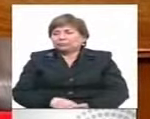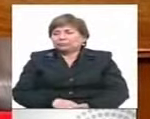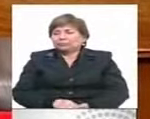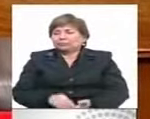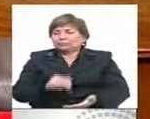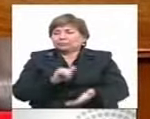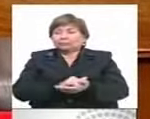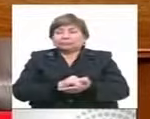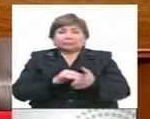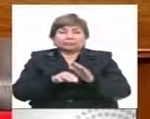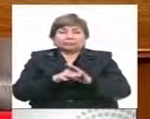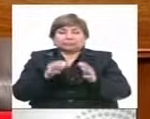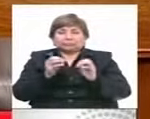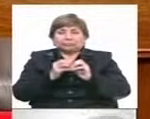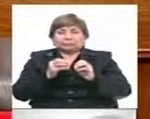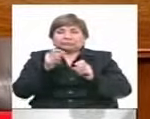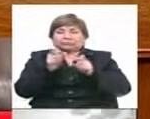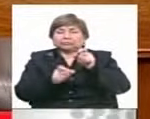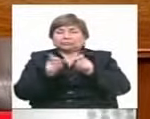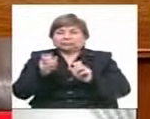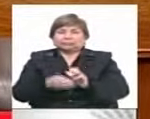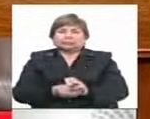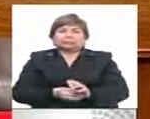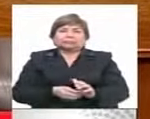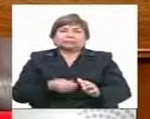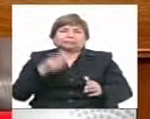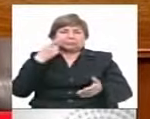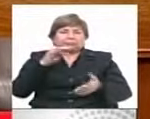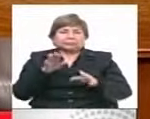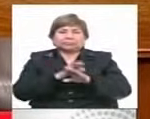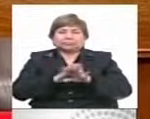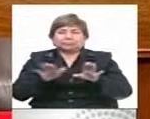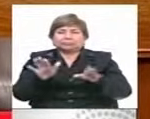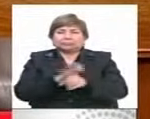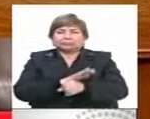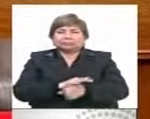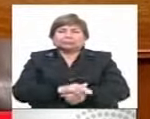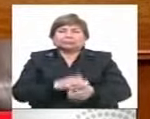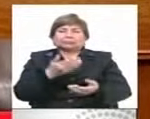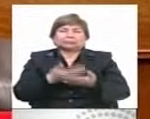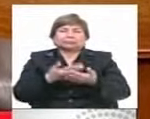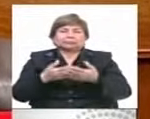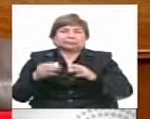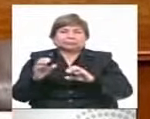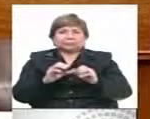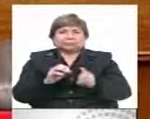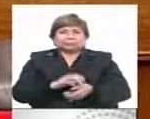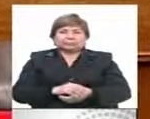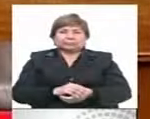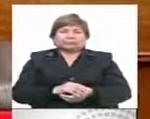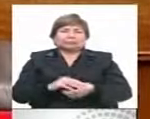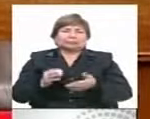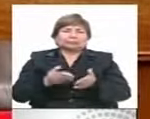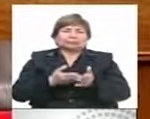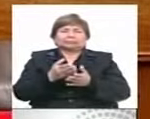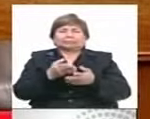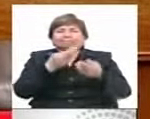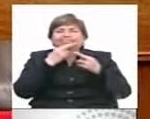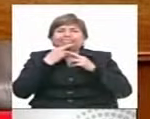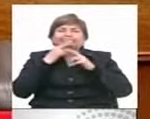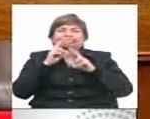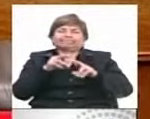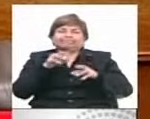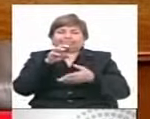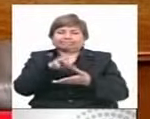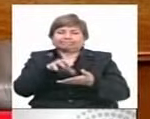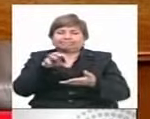cuenten con personas idóneas para ocupar altos cargos de manera que respondamos a la